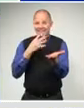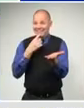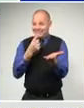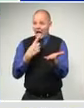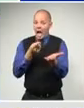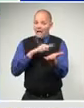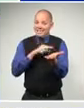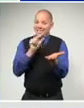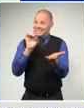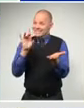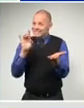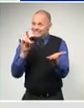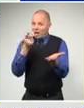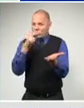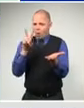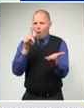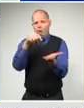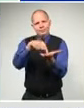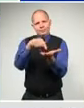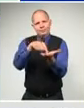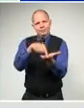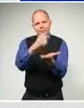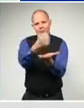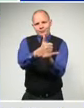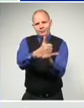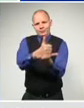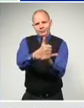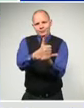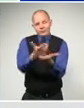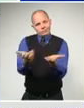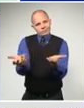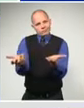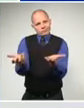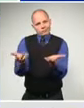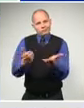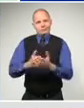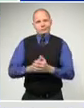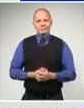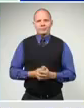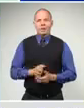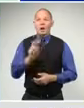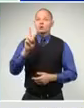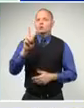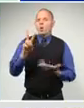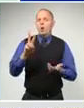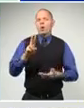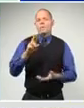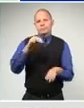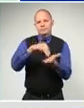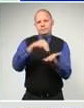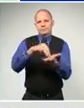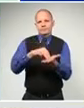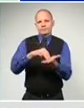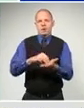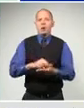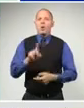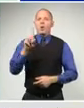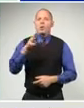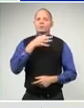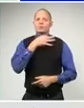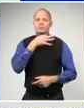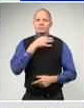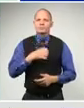autóctonos, 12 pertenecen al municipio Camagüey, 2 de Minas y 1 de Esmeralda. Las